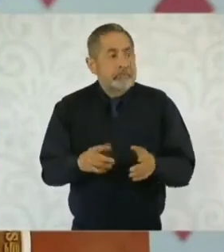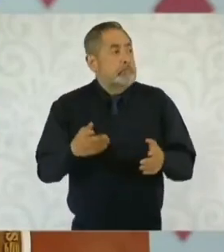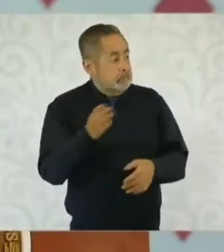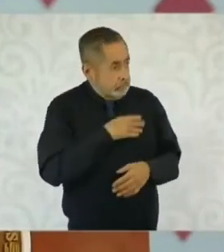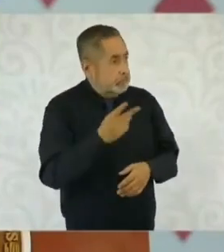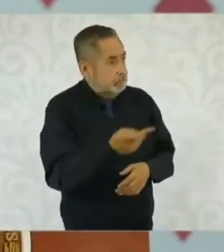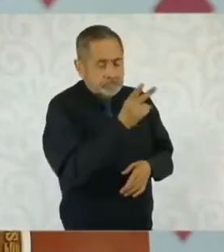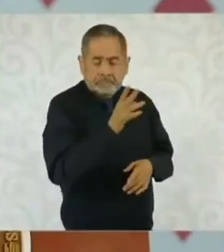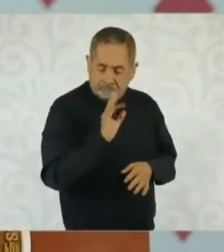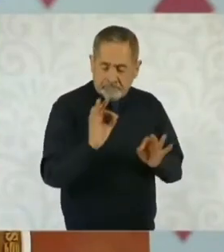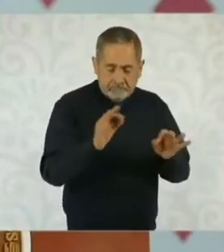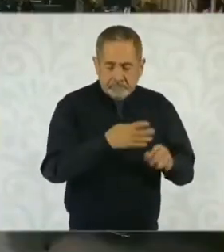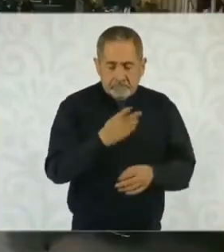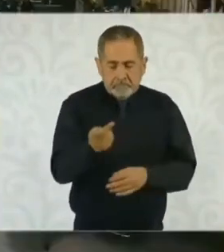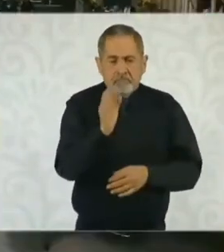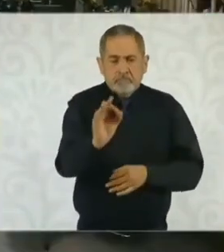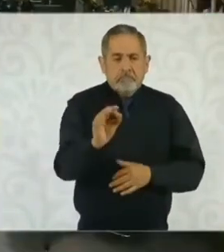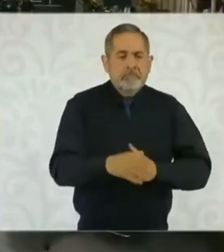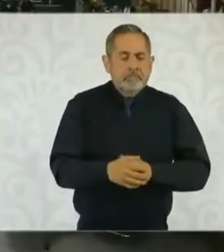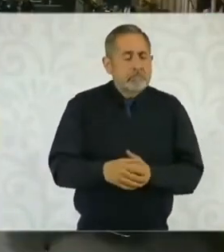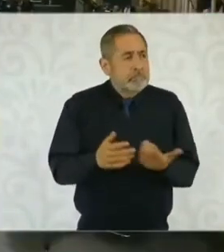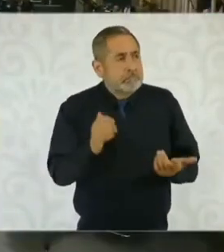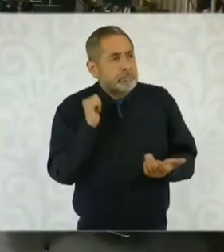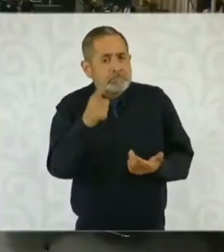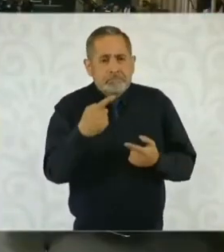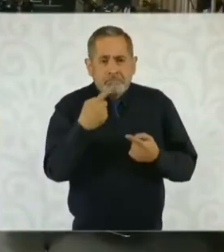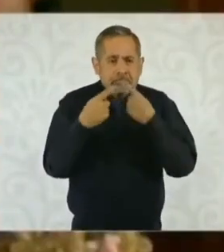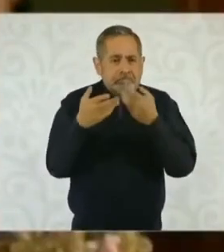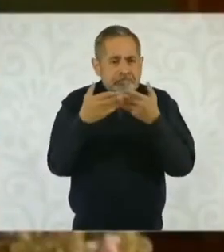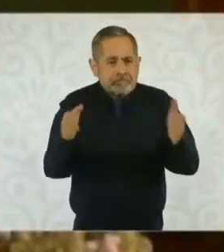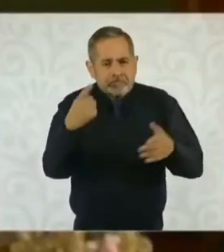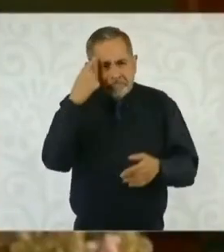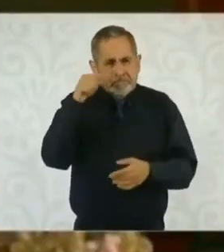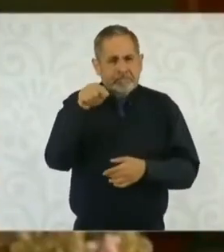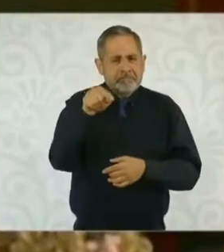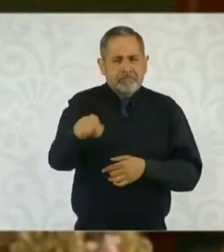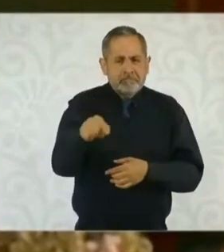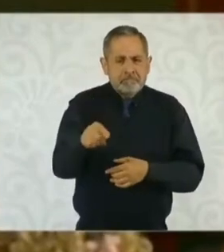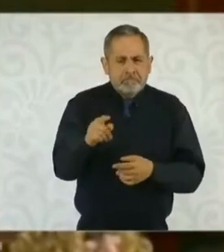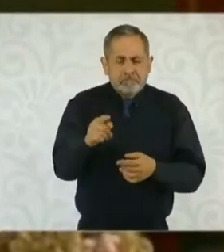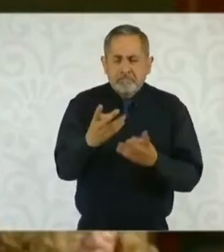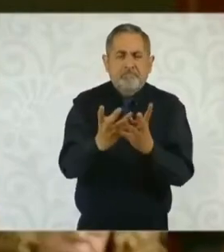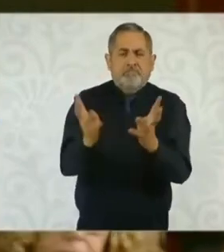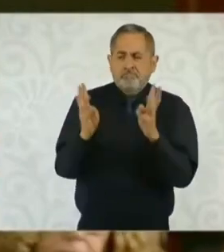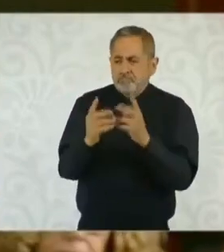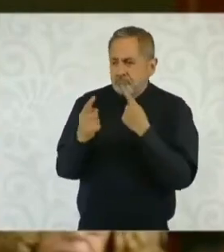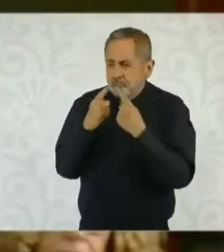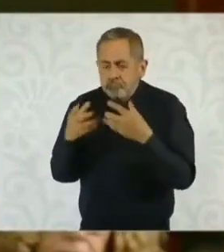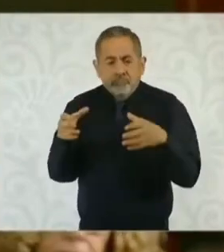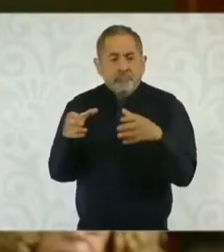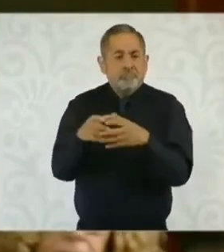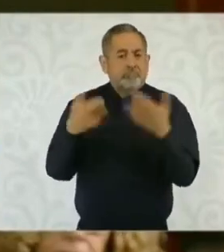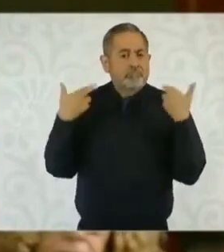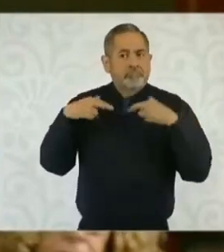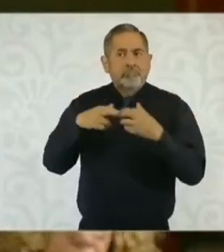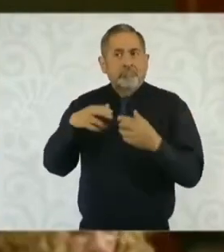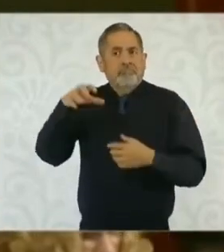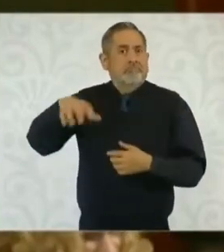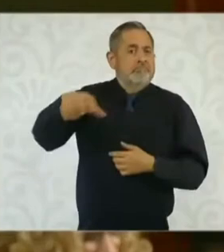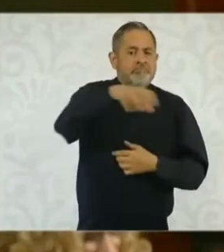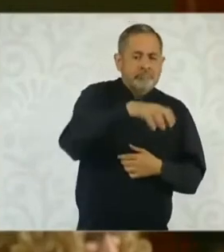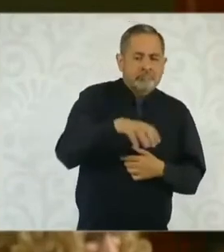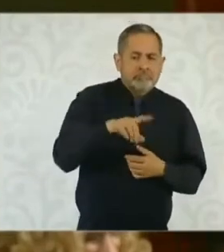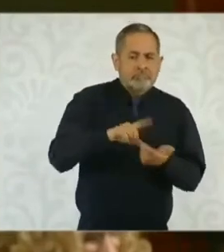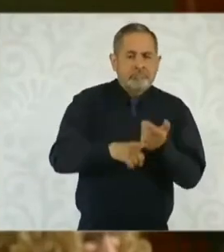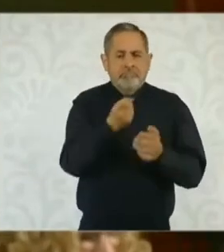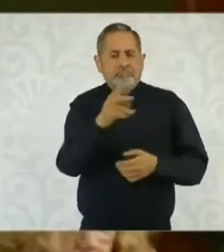Qué Y bueno quería que lo preguntas. preguntarle si se abrirá el diálogo o espacios para que se reciban a todos los Sí, sectores de docentes, porque algunos argumentan que solo